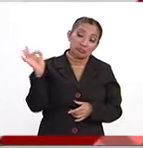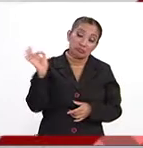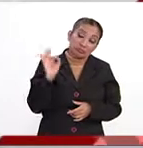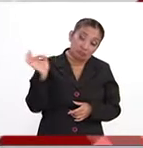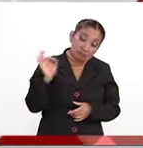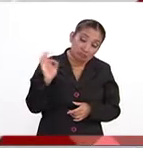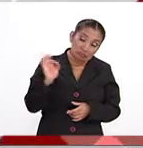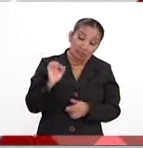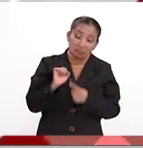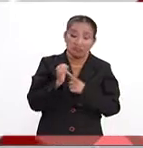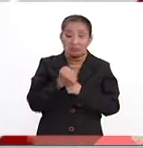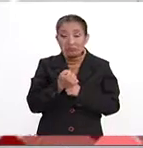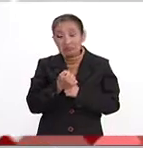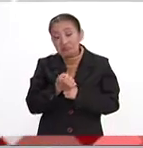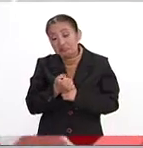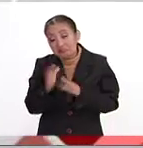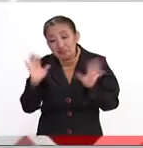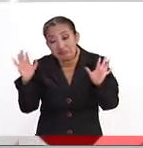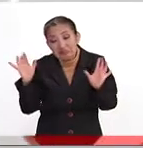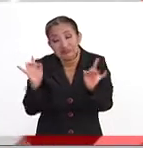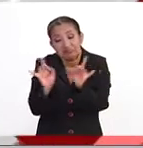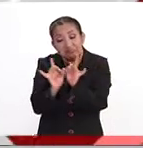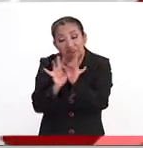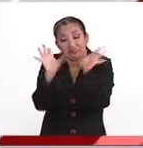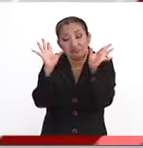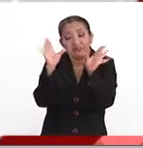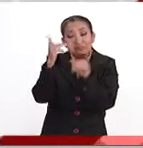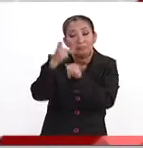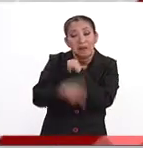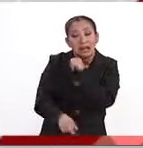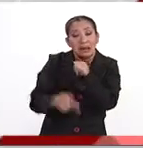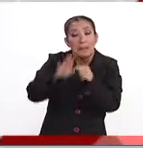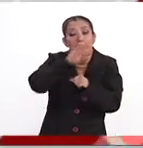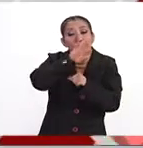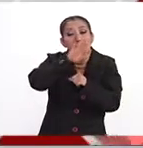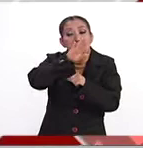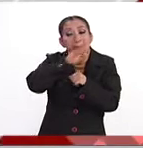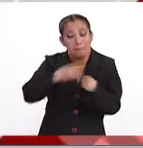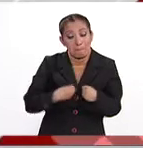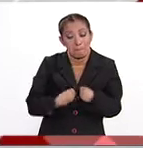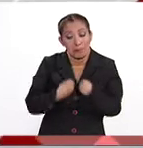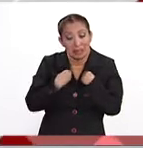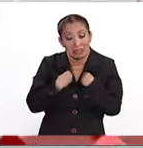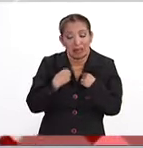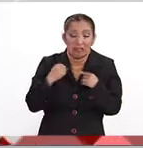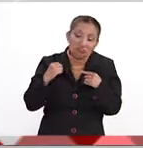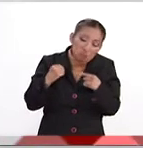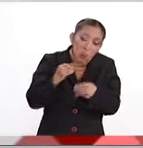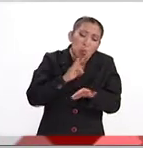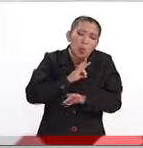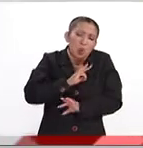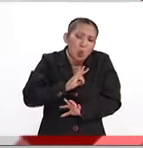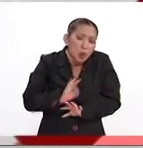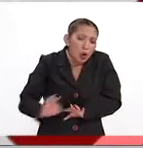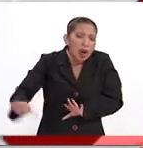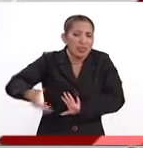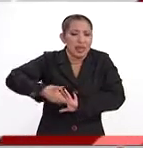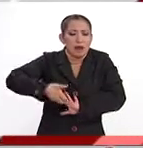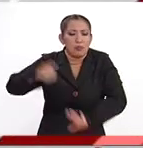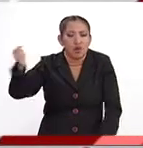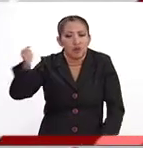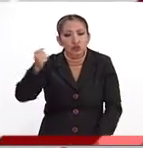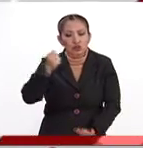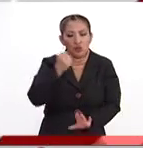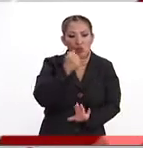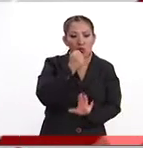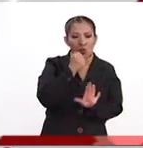situaciones, digamos en este caso, al peligrar la vida de la madre, alcanzan niveles de 9 más